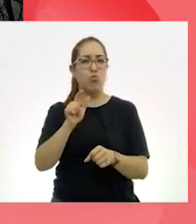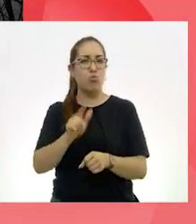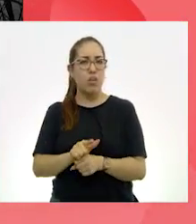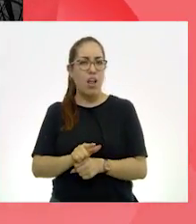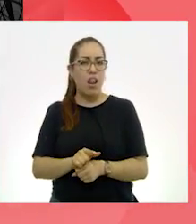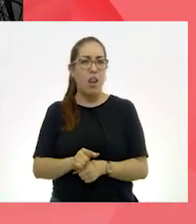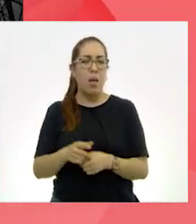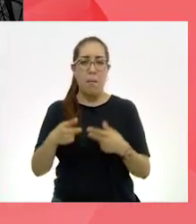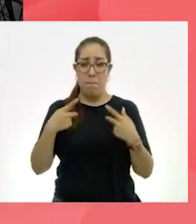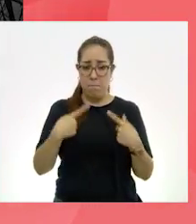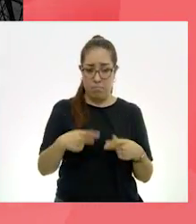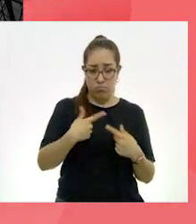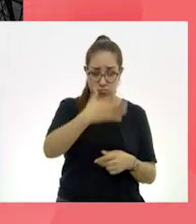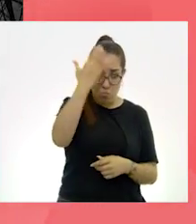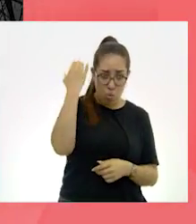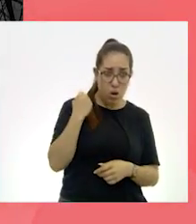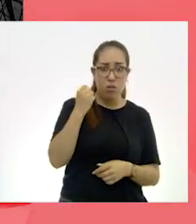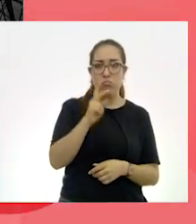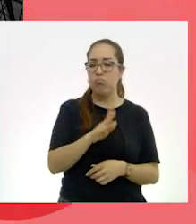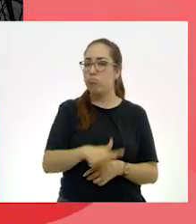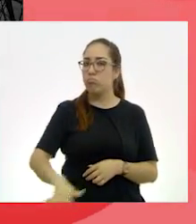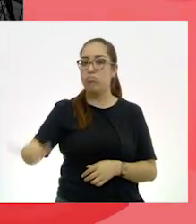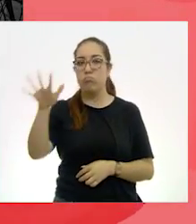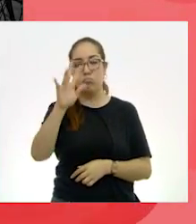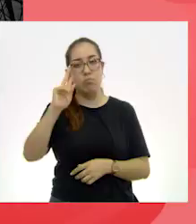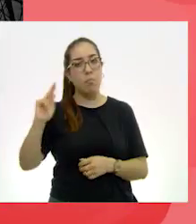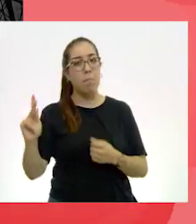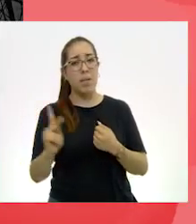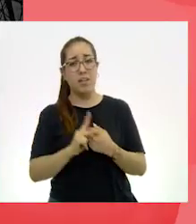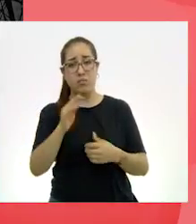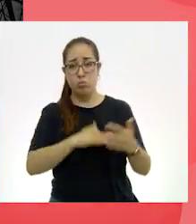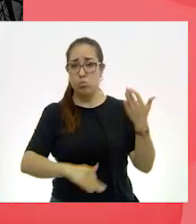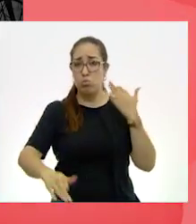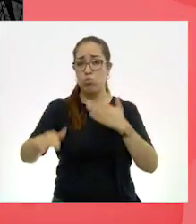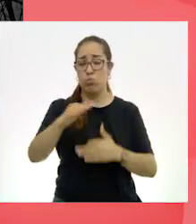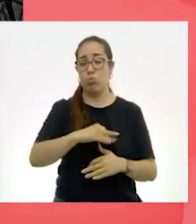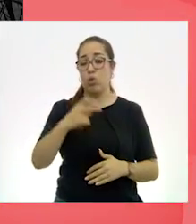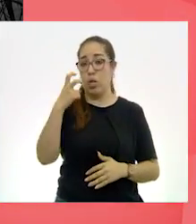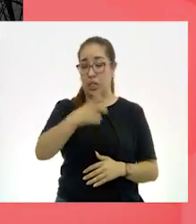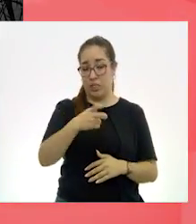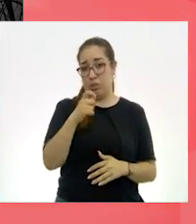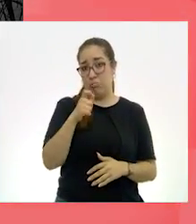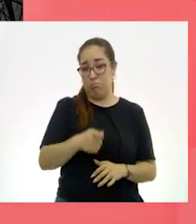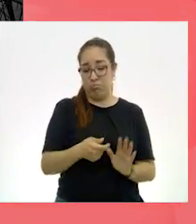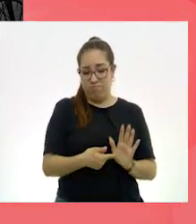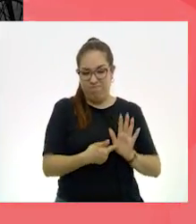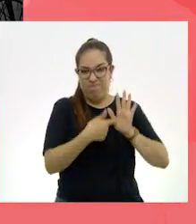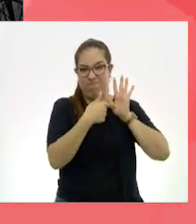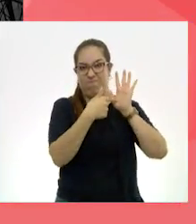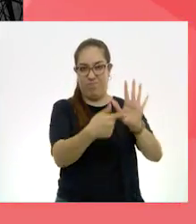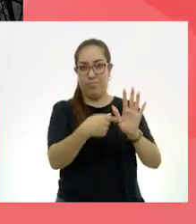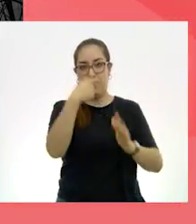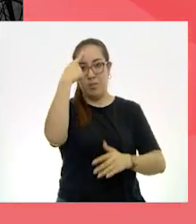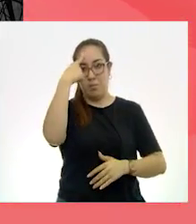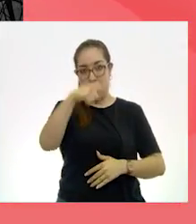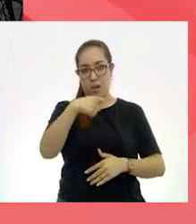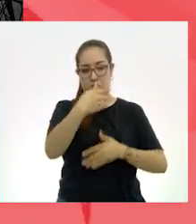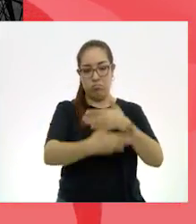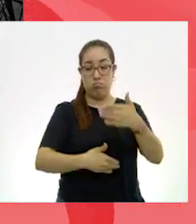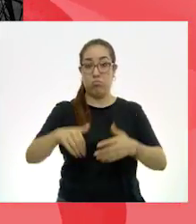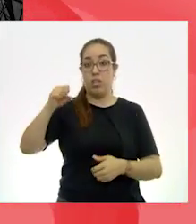de Morelos, sino de todo el país. Y finalmente acaba siendo el símbolo de la reforma agraria a lo largo de todo el siglo